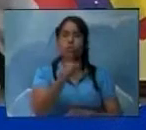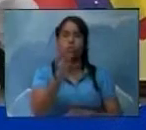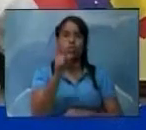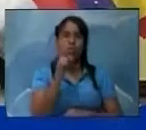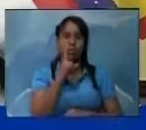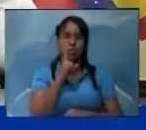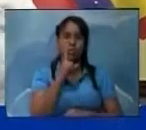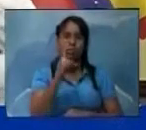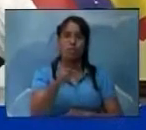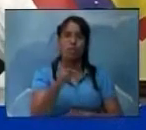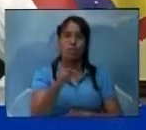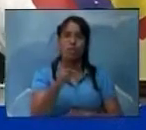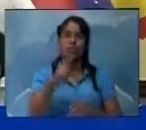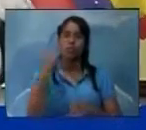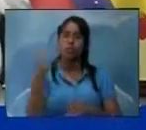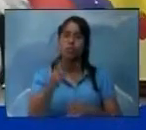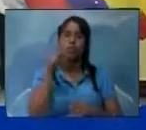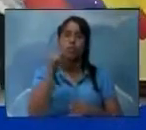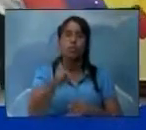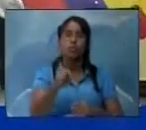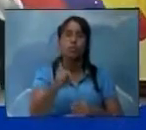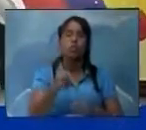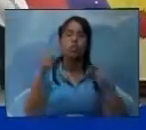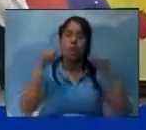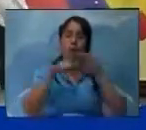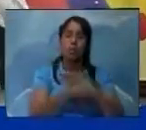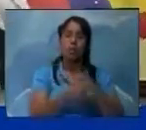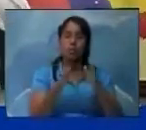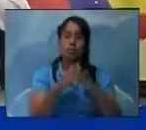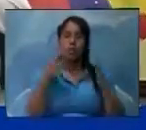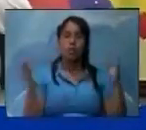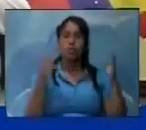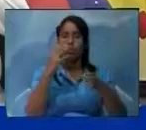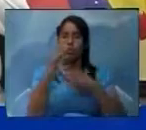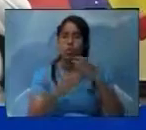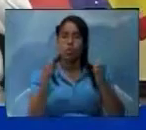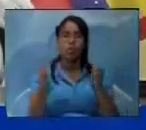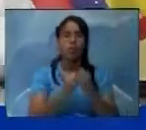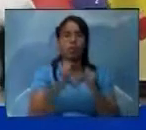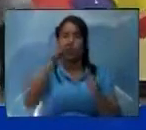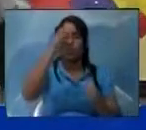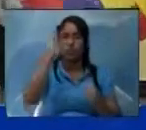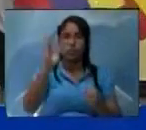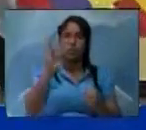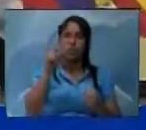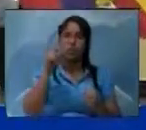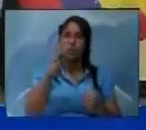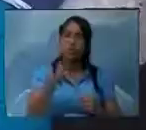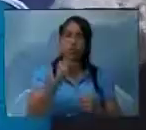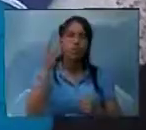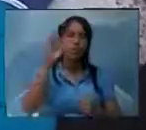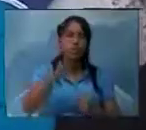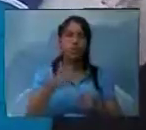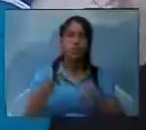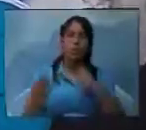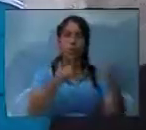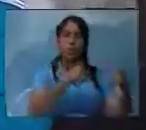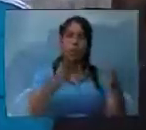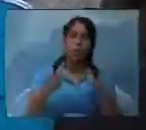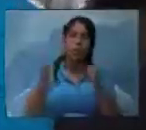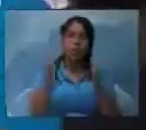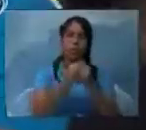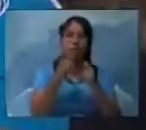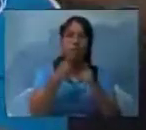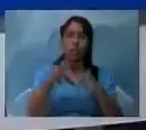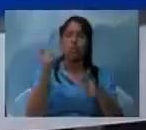nombre en vano. Usted se ha metido en problema con Dios, mi rey. Usted no está peleando con